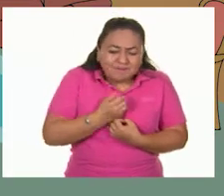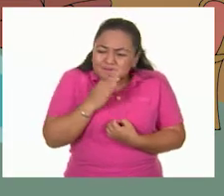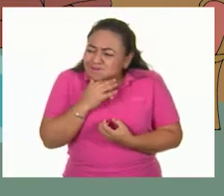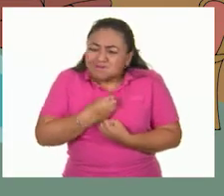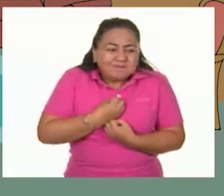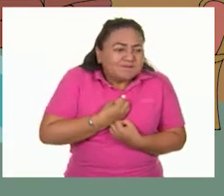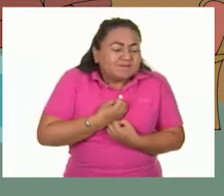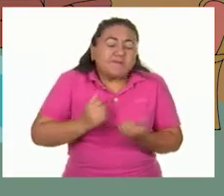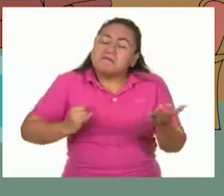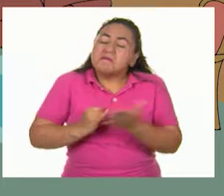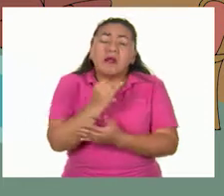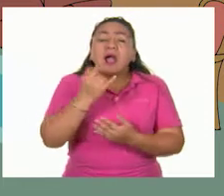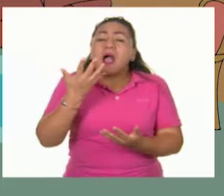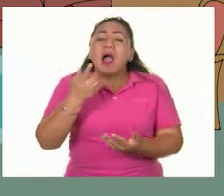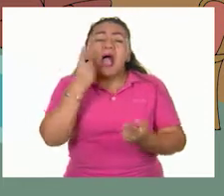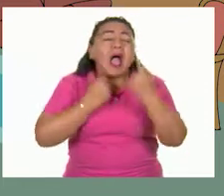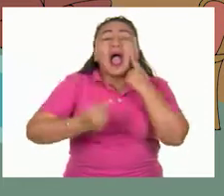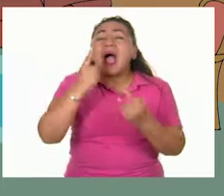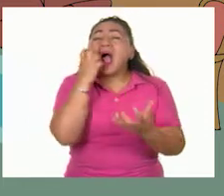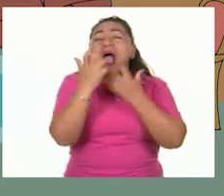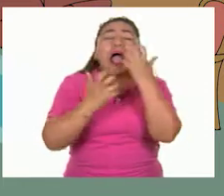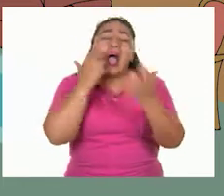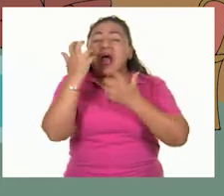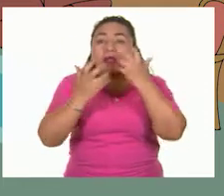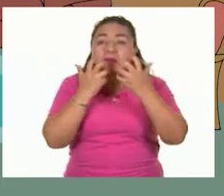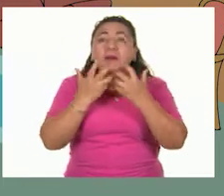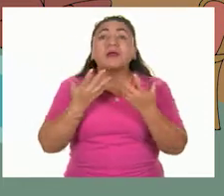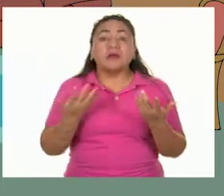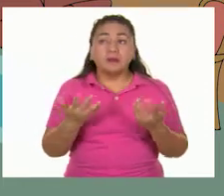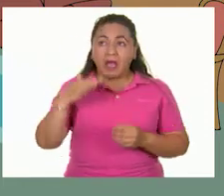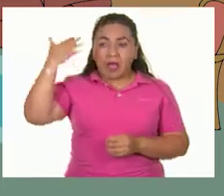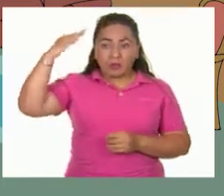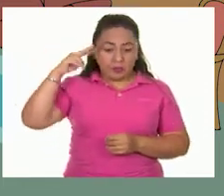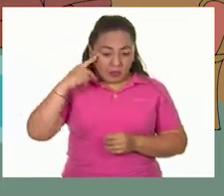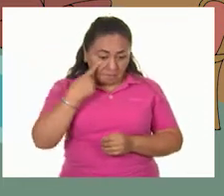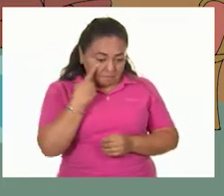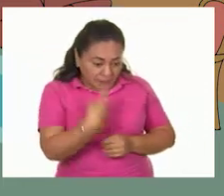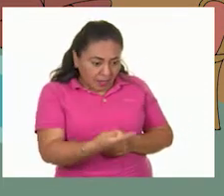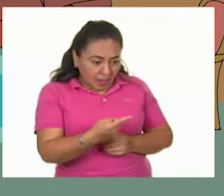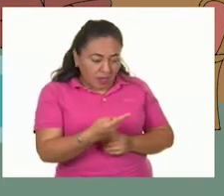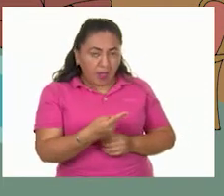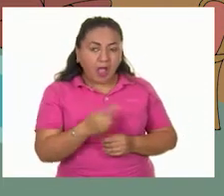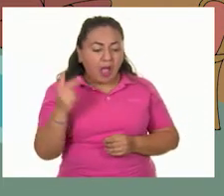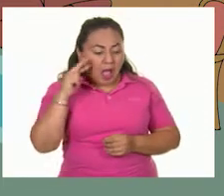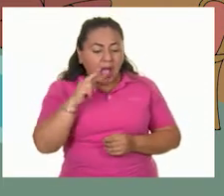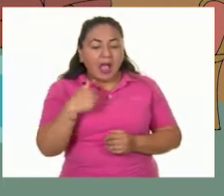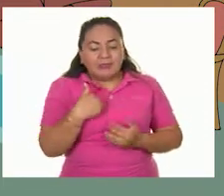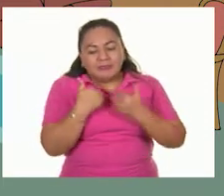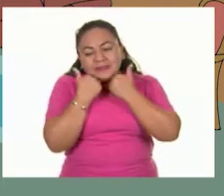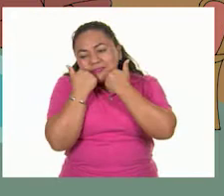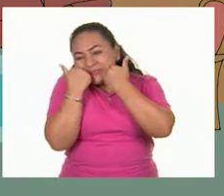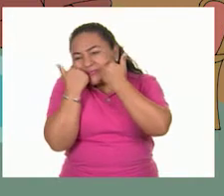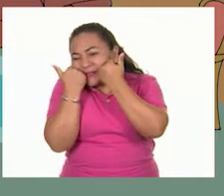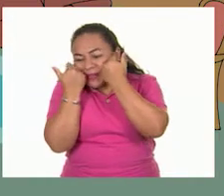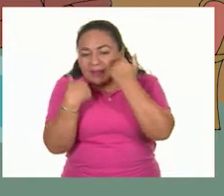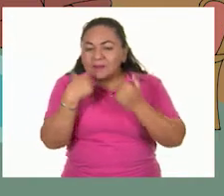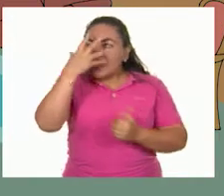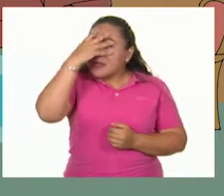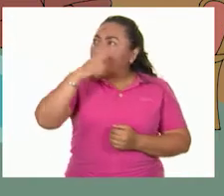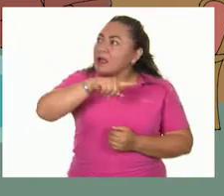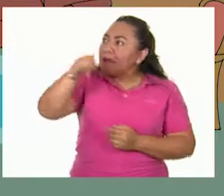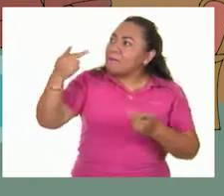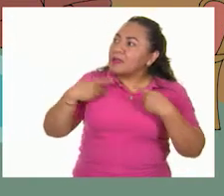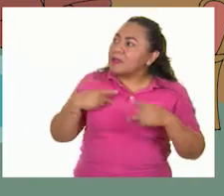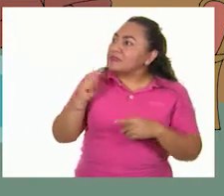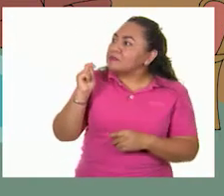de otra manera. Entonces, si un adulto que está viendo eso, pues en lugar de sentirse avergonzado por el qué dirán las